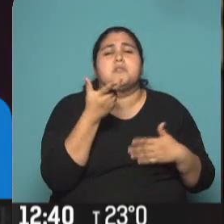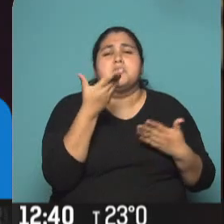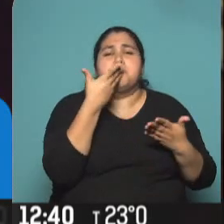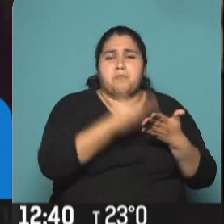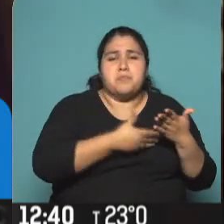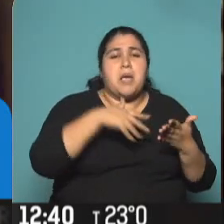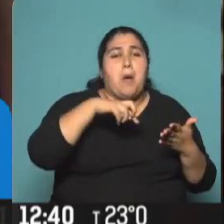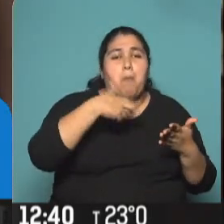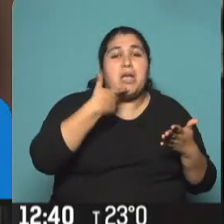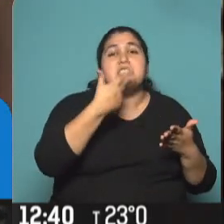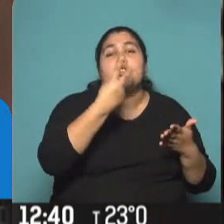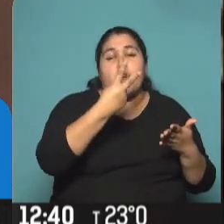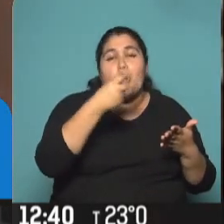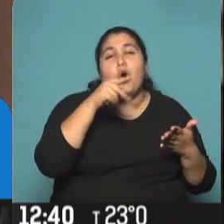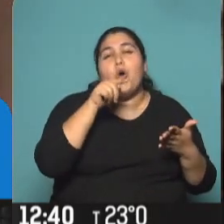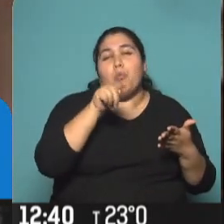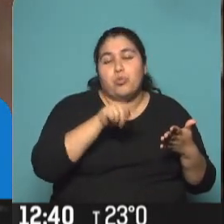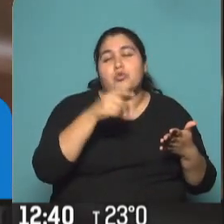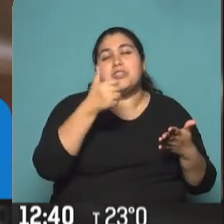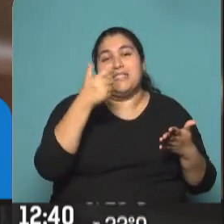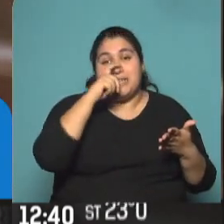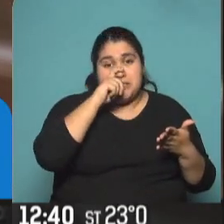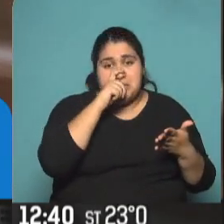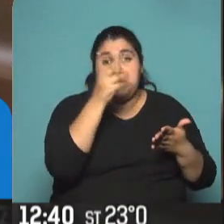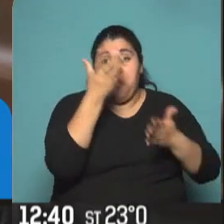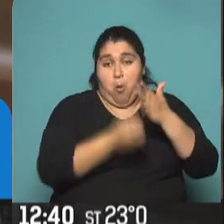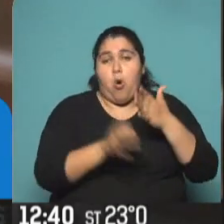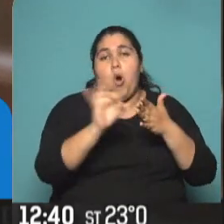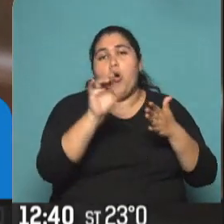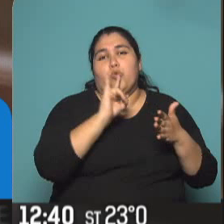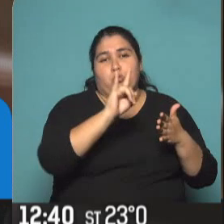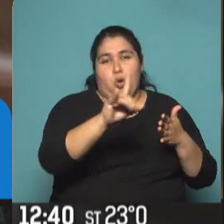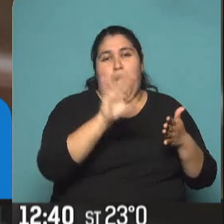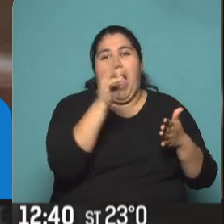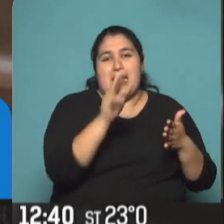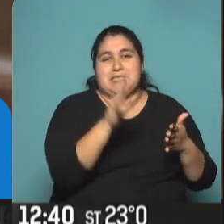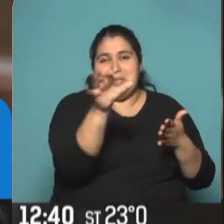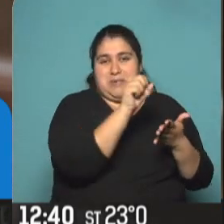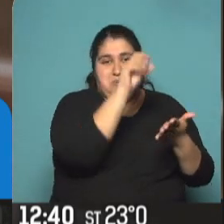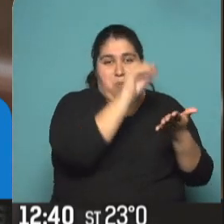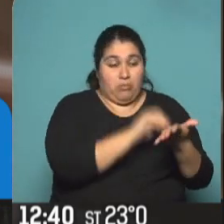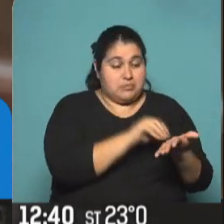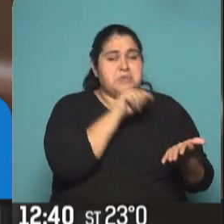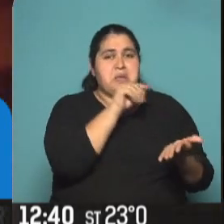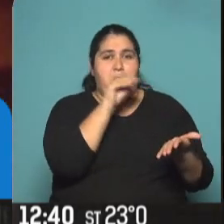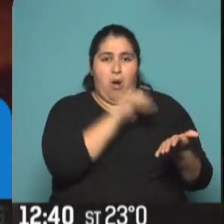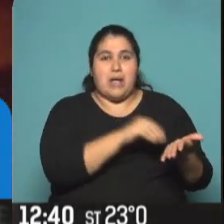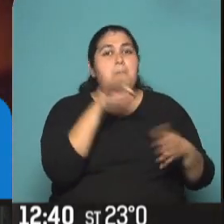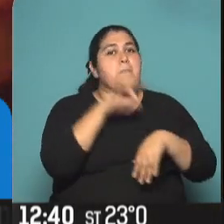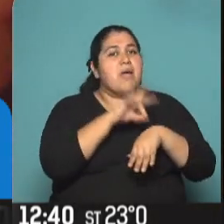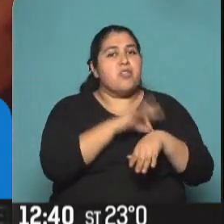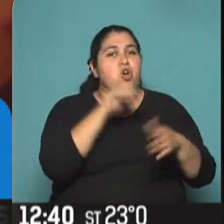psc 2.67 lo puedes bajar de cualquier buscador o vas a lances a retirarlo en el rubro 3 certifica a tu médico el médico